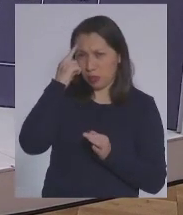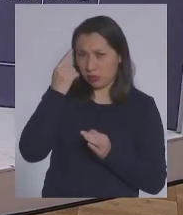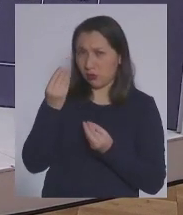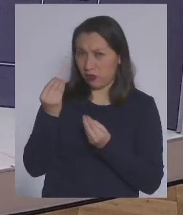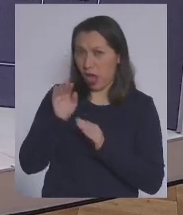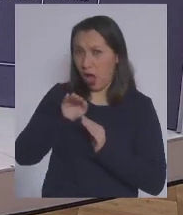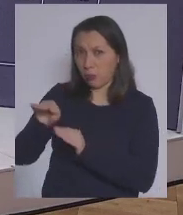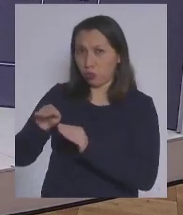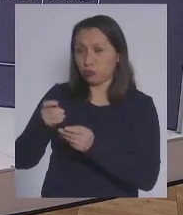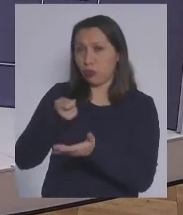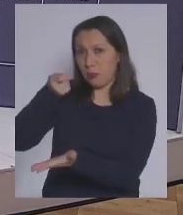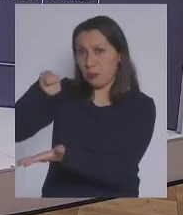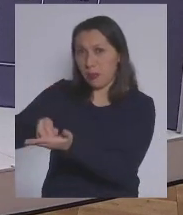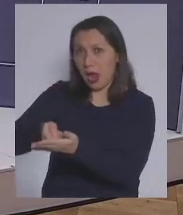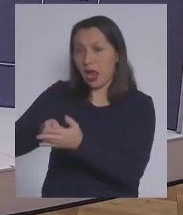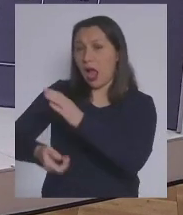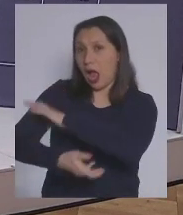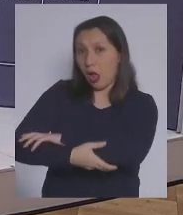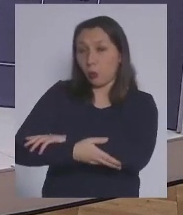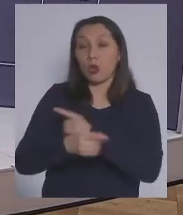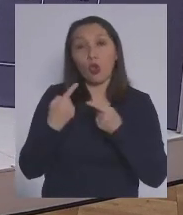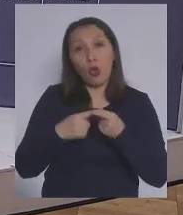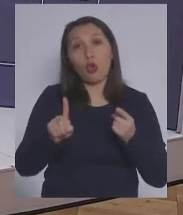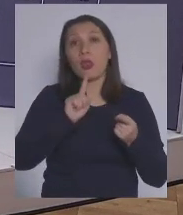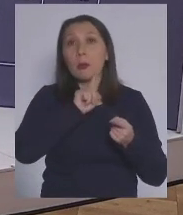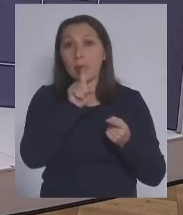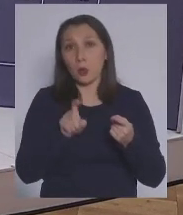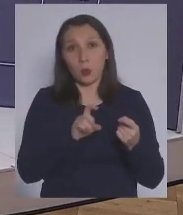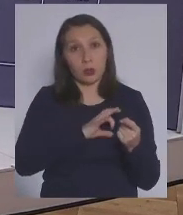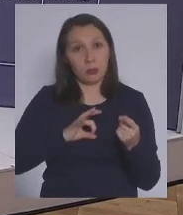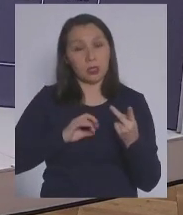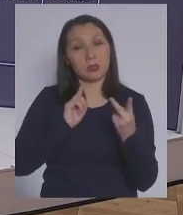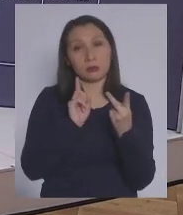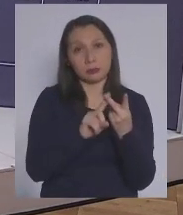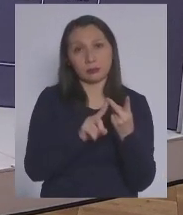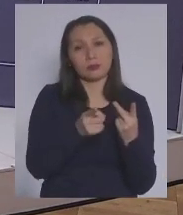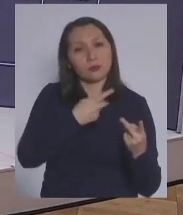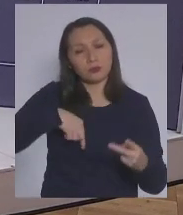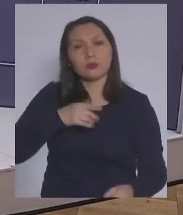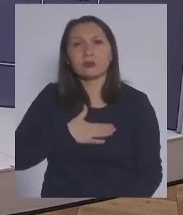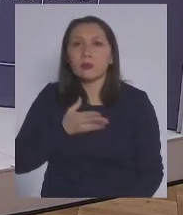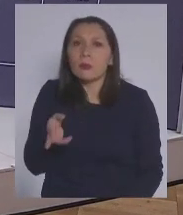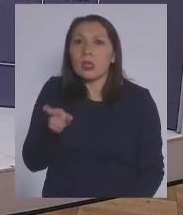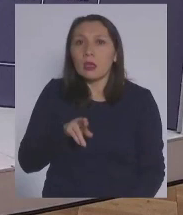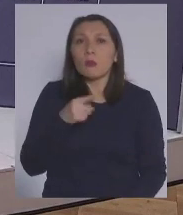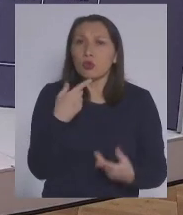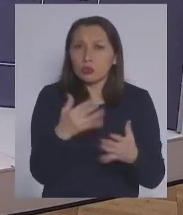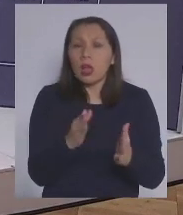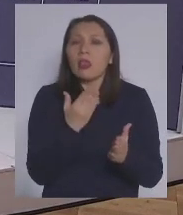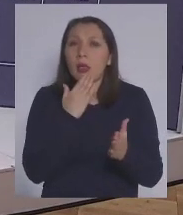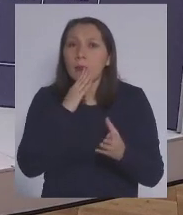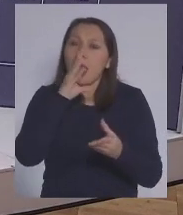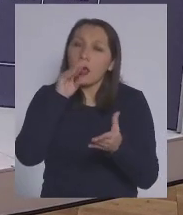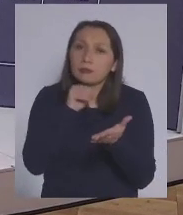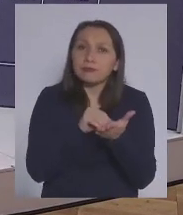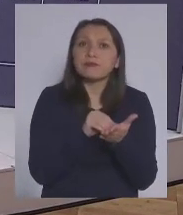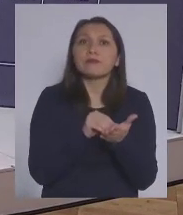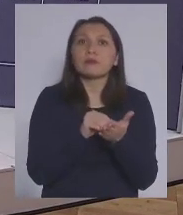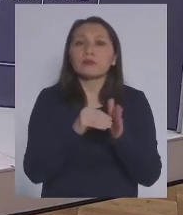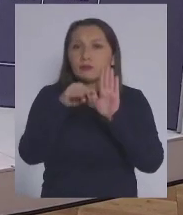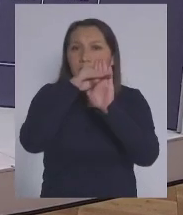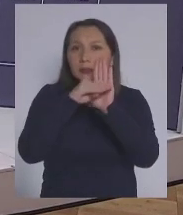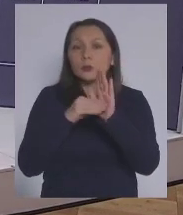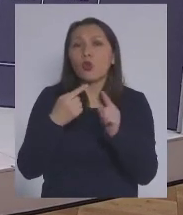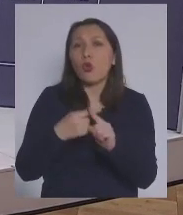acuerdo pregunta sería ministro es que quisiéramos insistir si está previsto incluir en el levantamiento de medidas